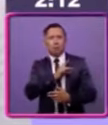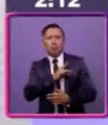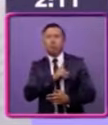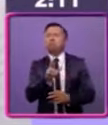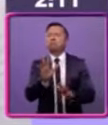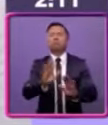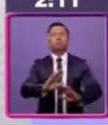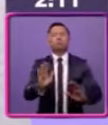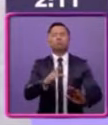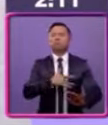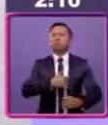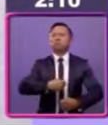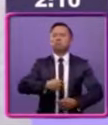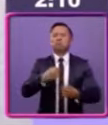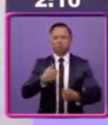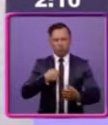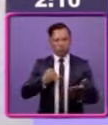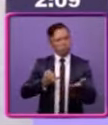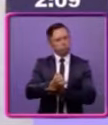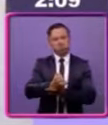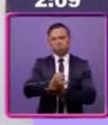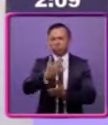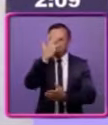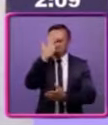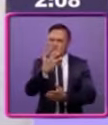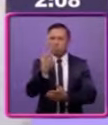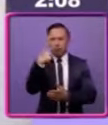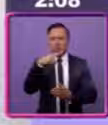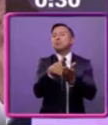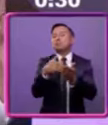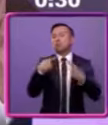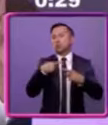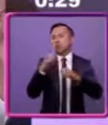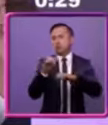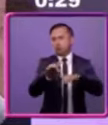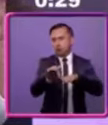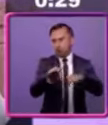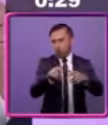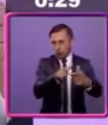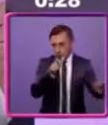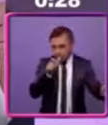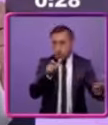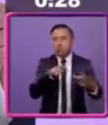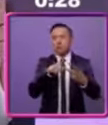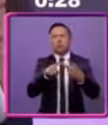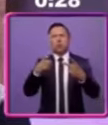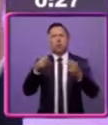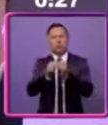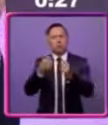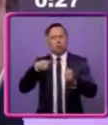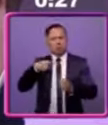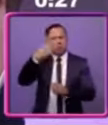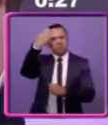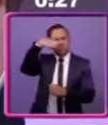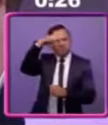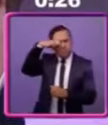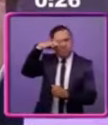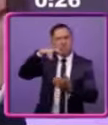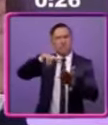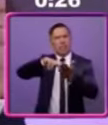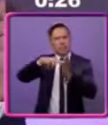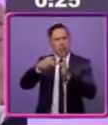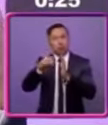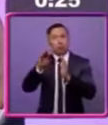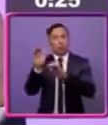y lo digo de cara al 2018 pp merecemos otro tipo de debate mucho más suelto en donde